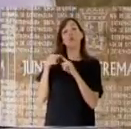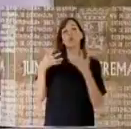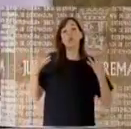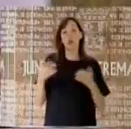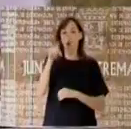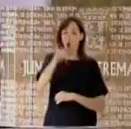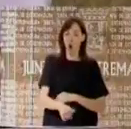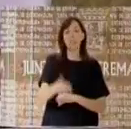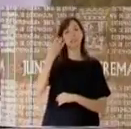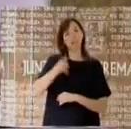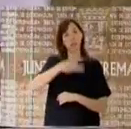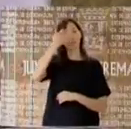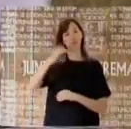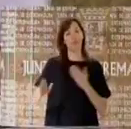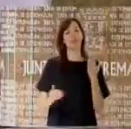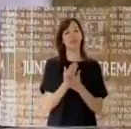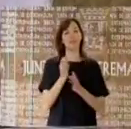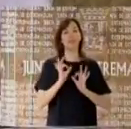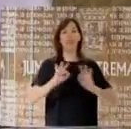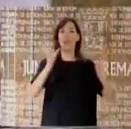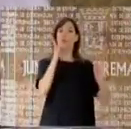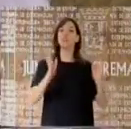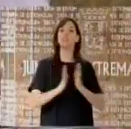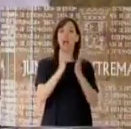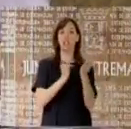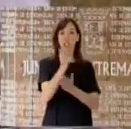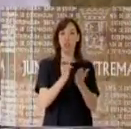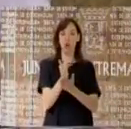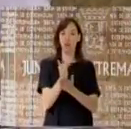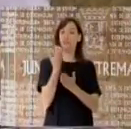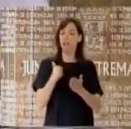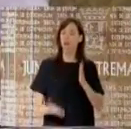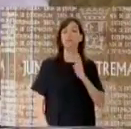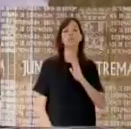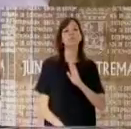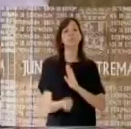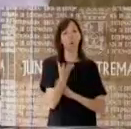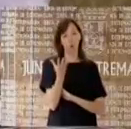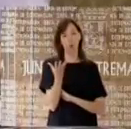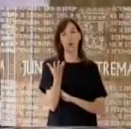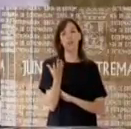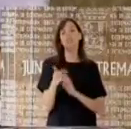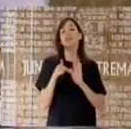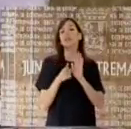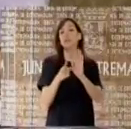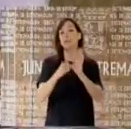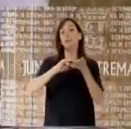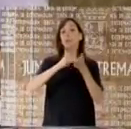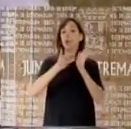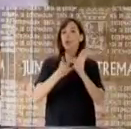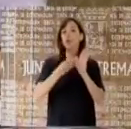día tan señalado como hoy, San Isidro, no puede ser de otra manera que el día de San Isidro traiga ese